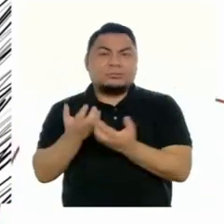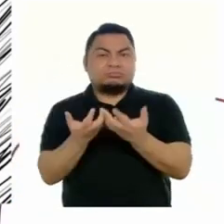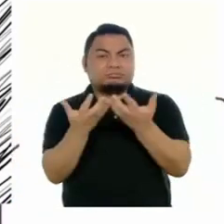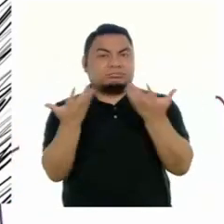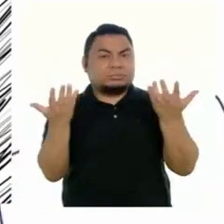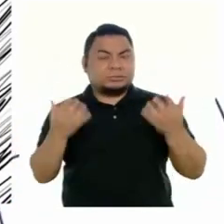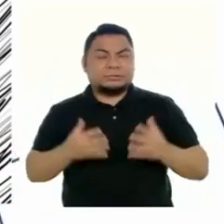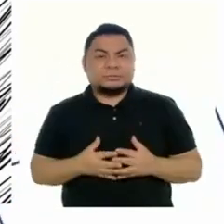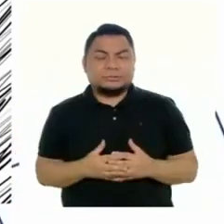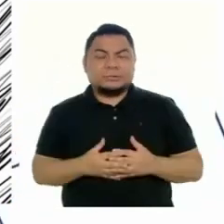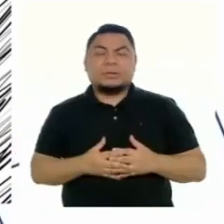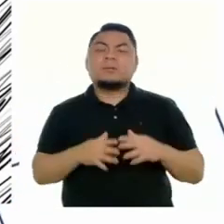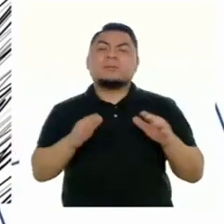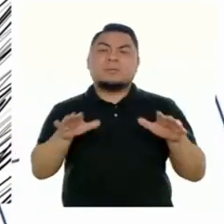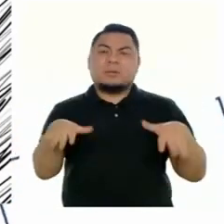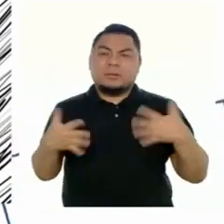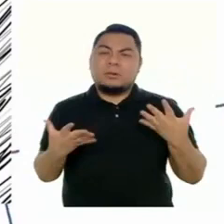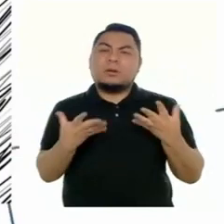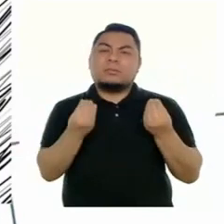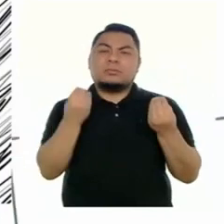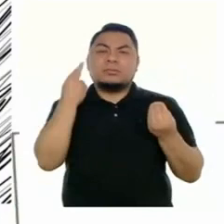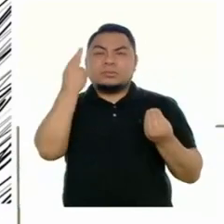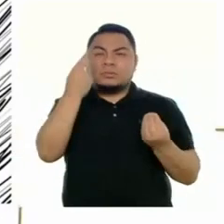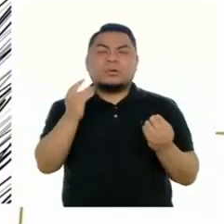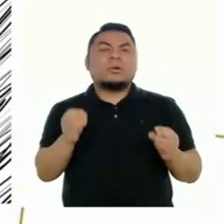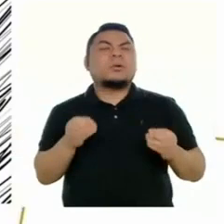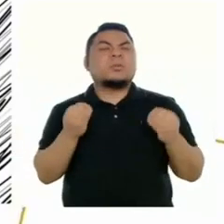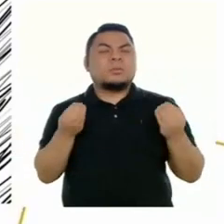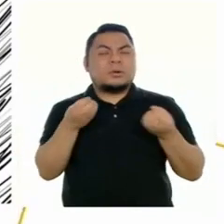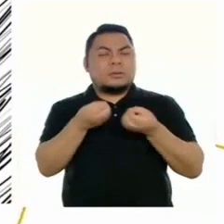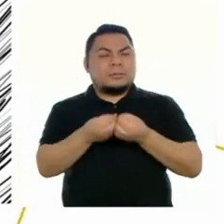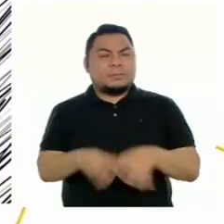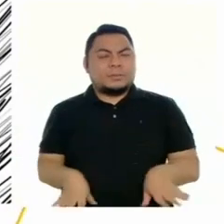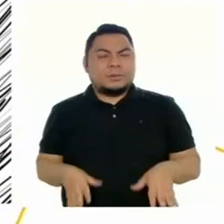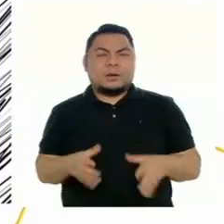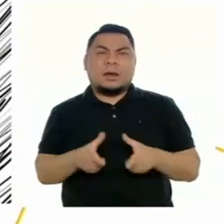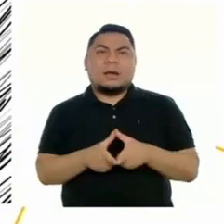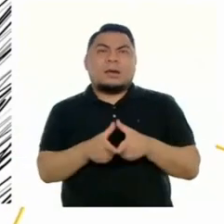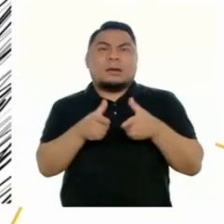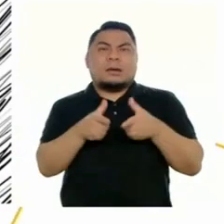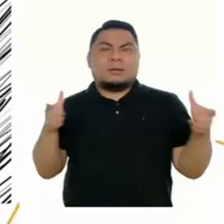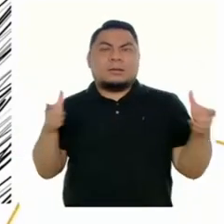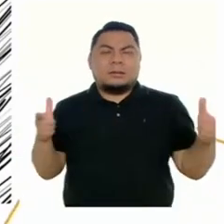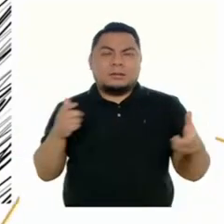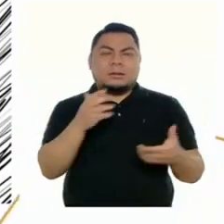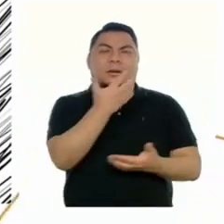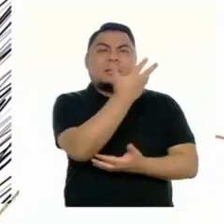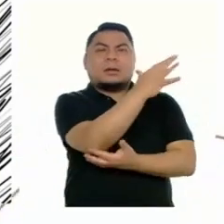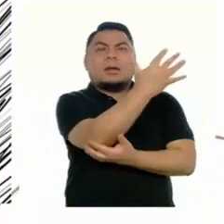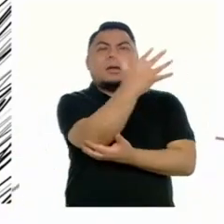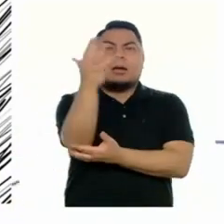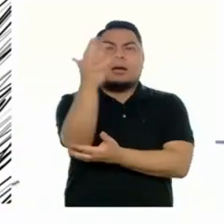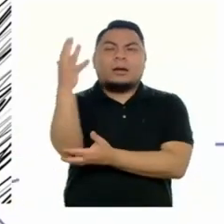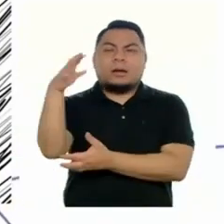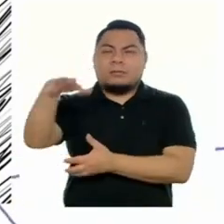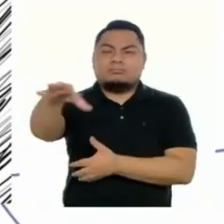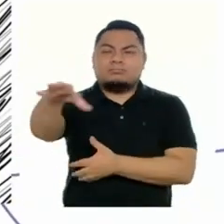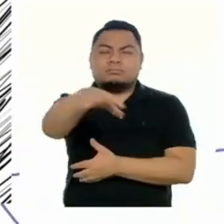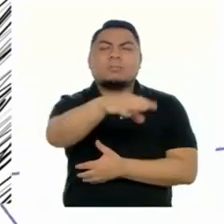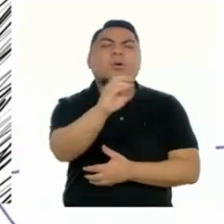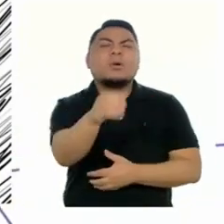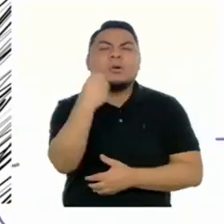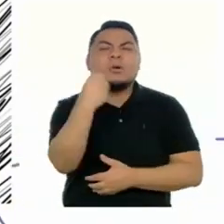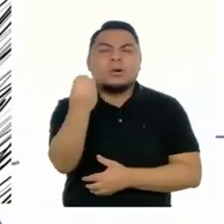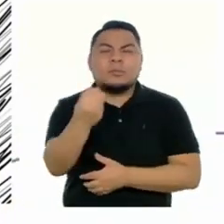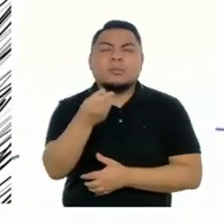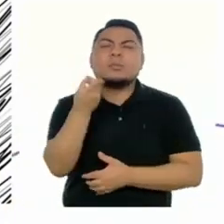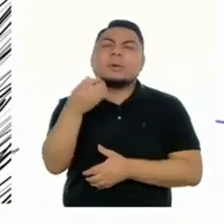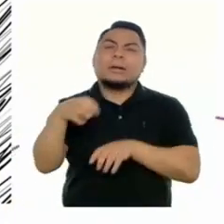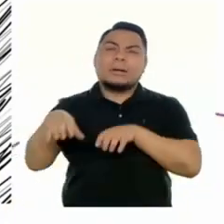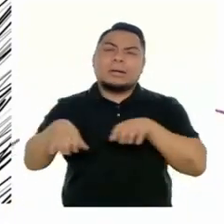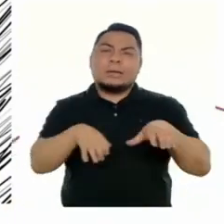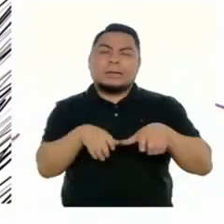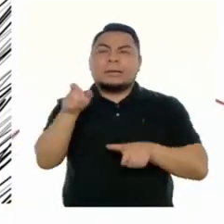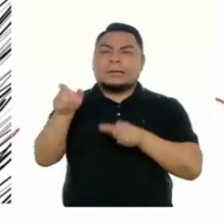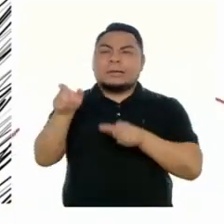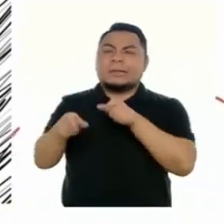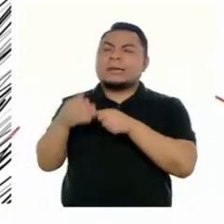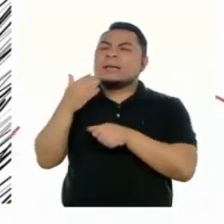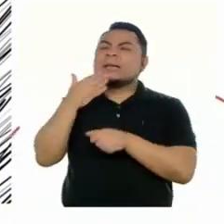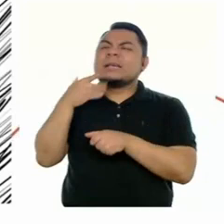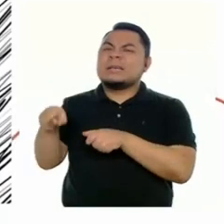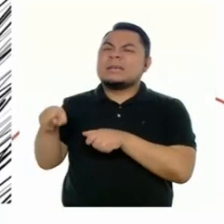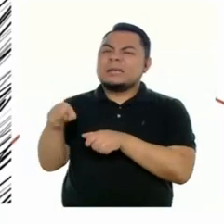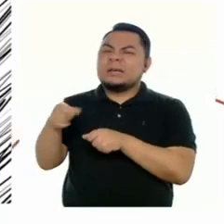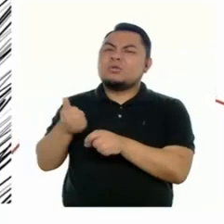bosques. Hay muchas razones por las cuales perdemos grandes extensiones de bosques, y estas son las actividades que las